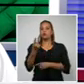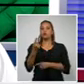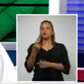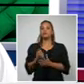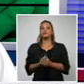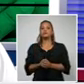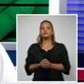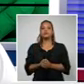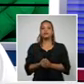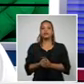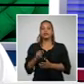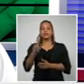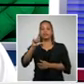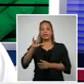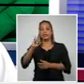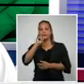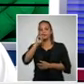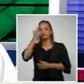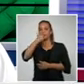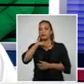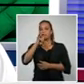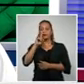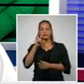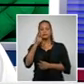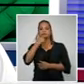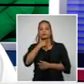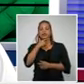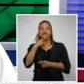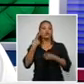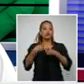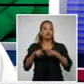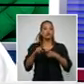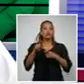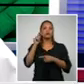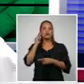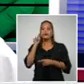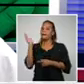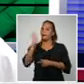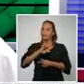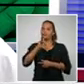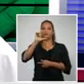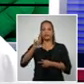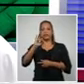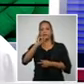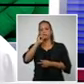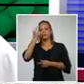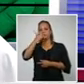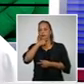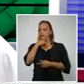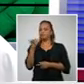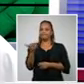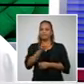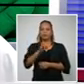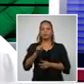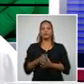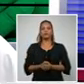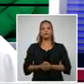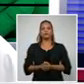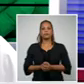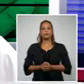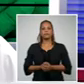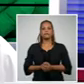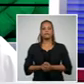Libia y un filipino procedente de Libia también. Como ya había dicho,